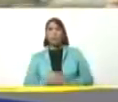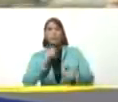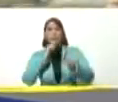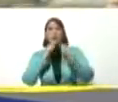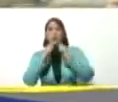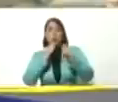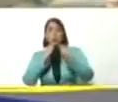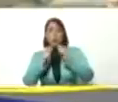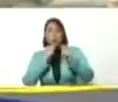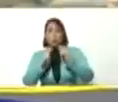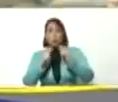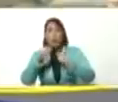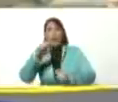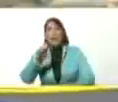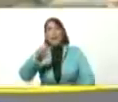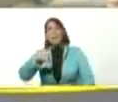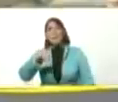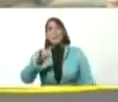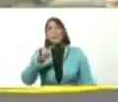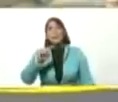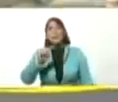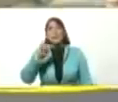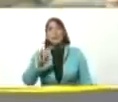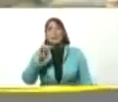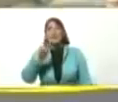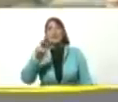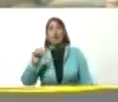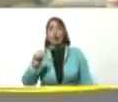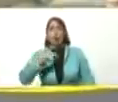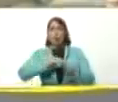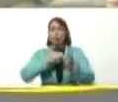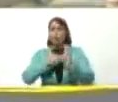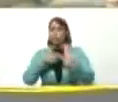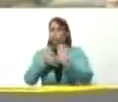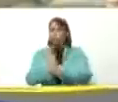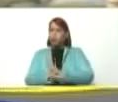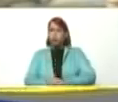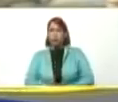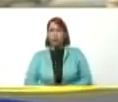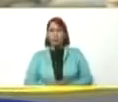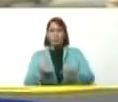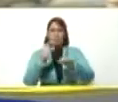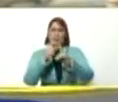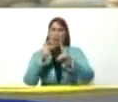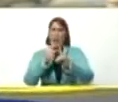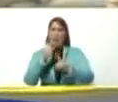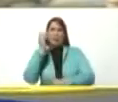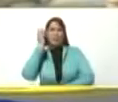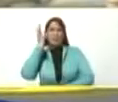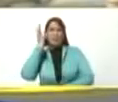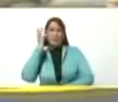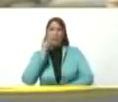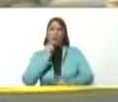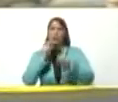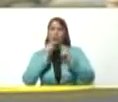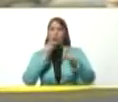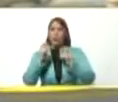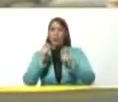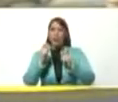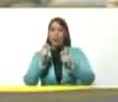¿Homicida? Emisivo. Emisivo. Bueno, palabras que inventan, emisivo. Turismo para